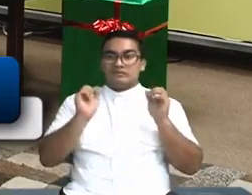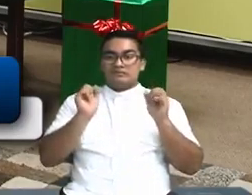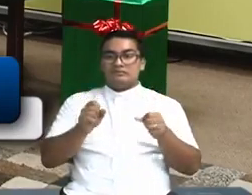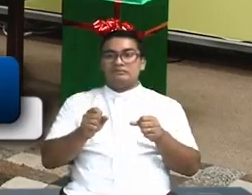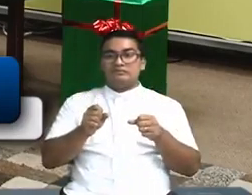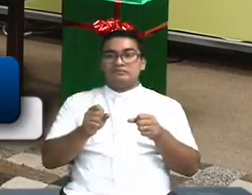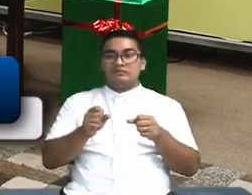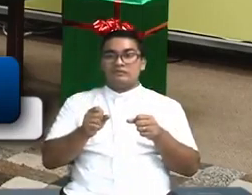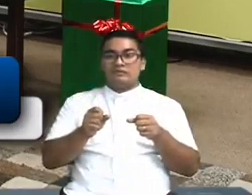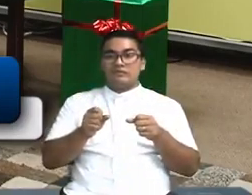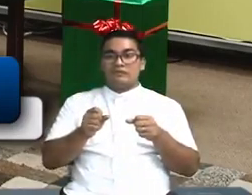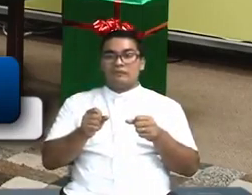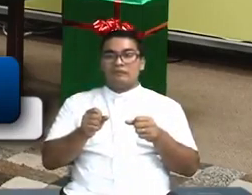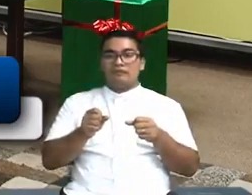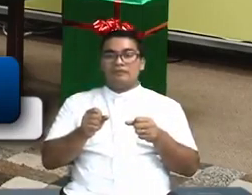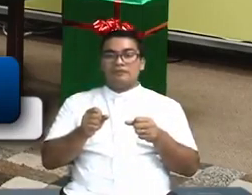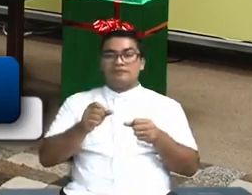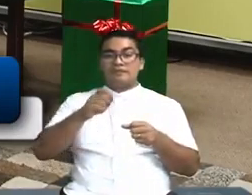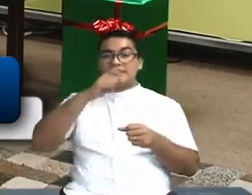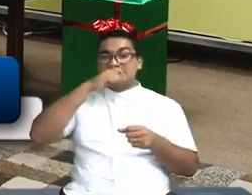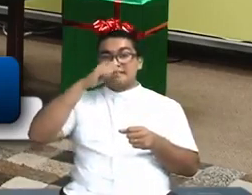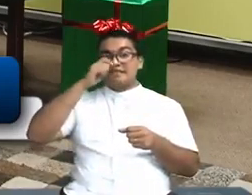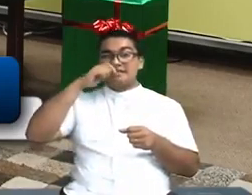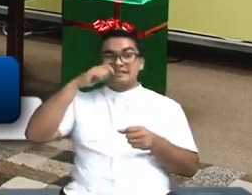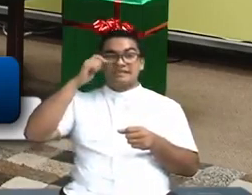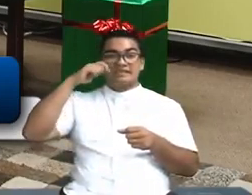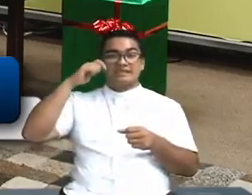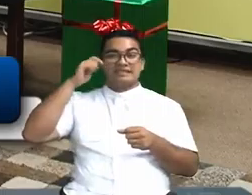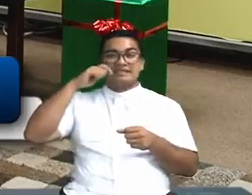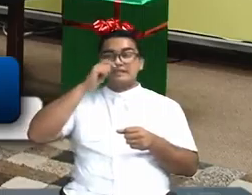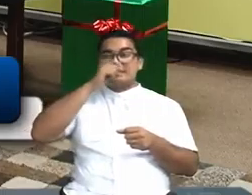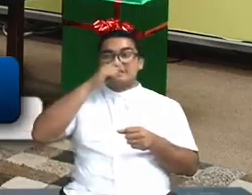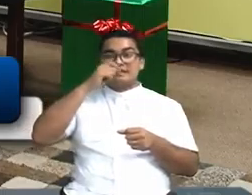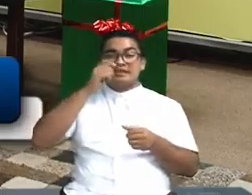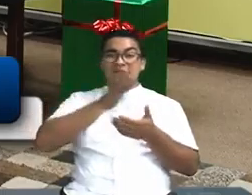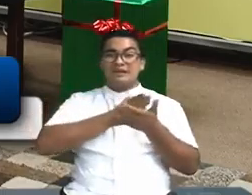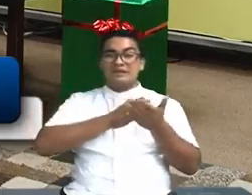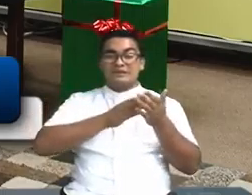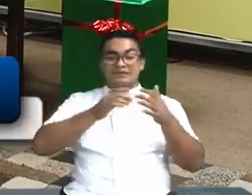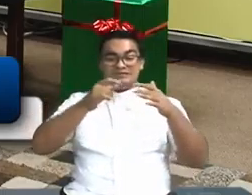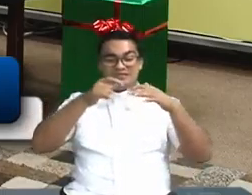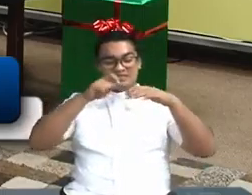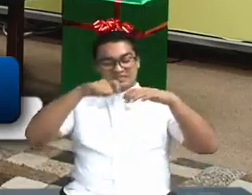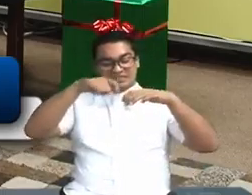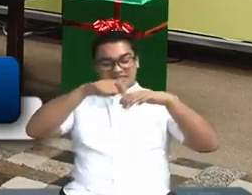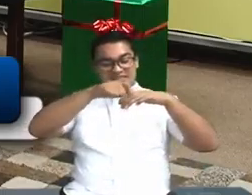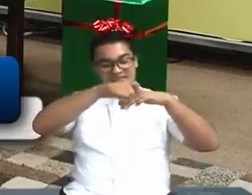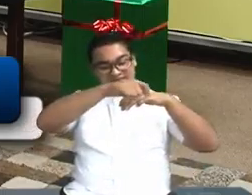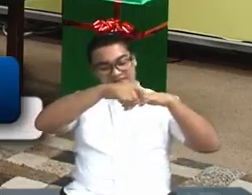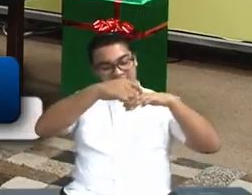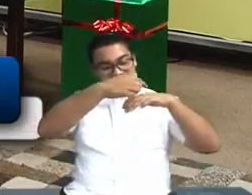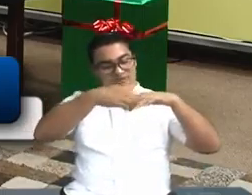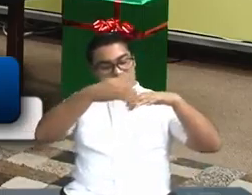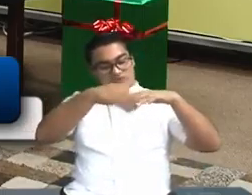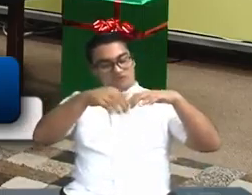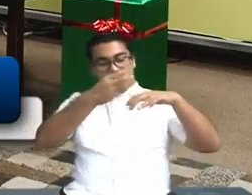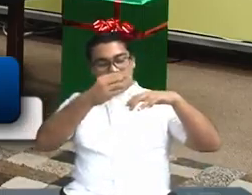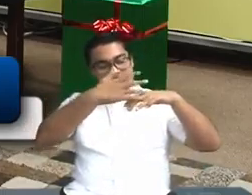cepillo pueda entrar en esos espacios que no, a veces son muy incómodos, pero que pueda eliminar esos